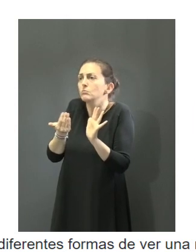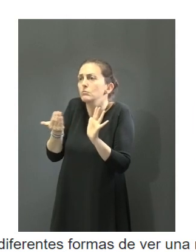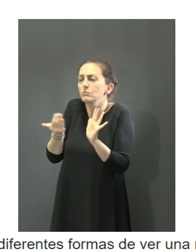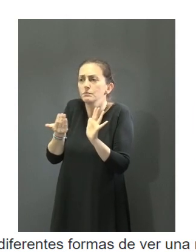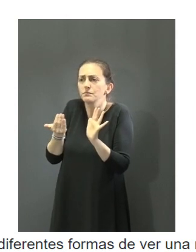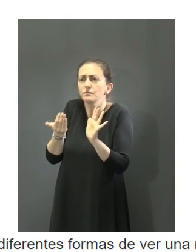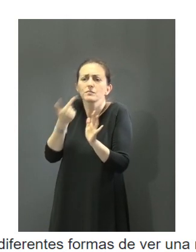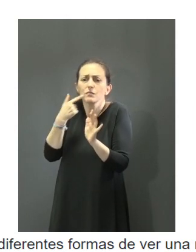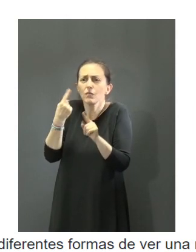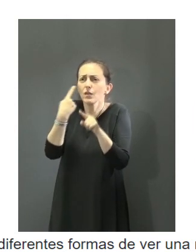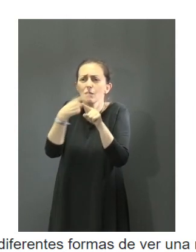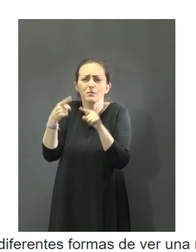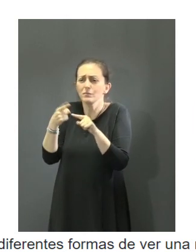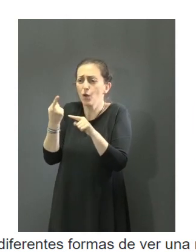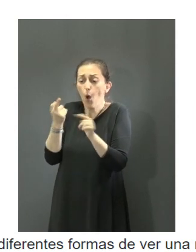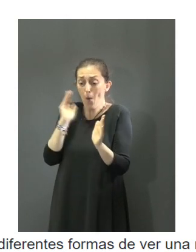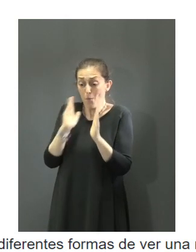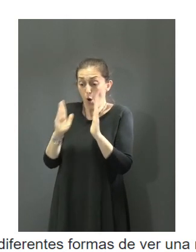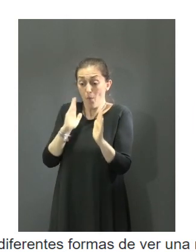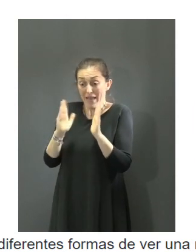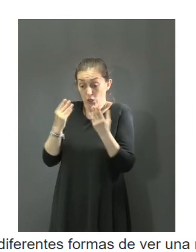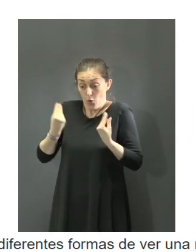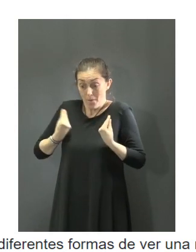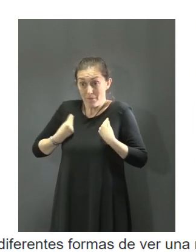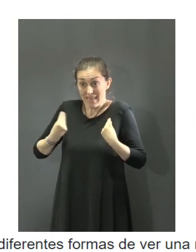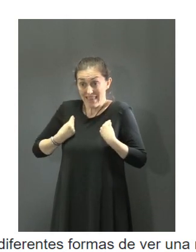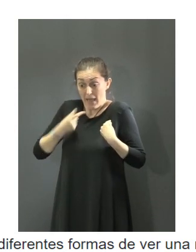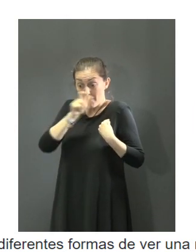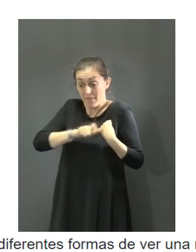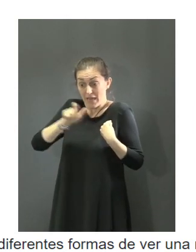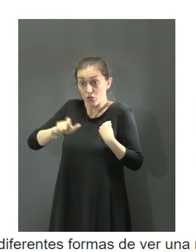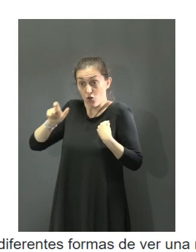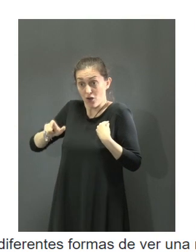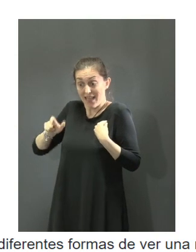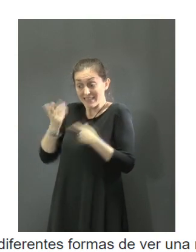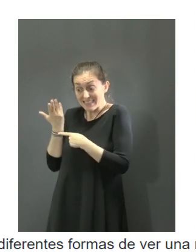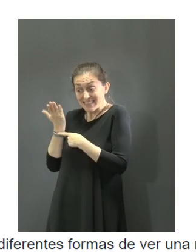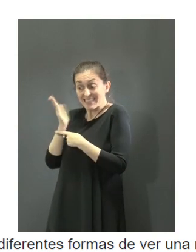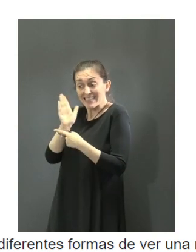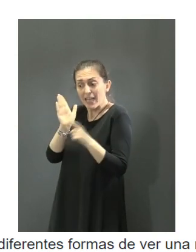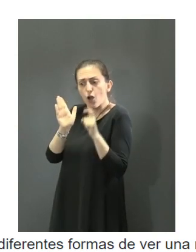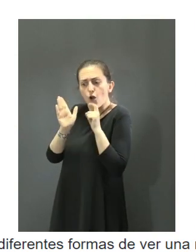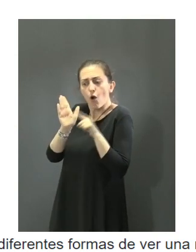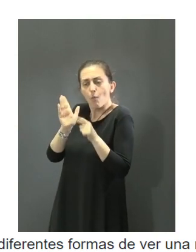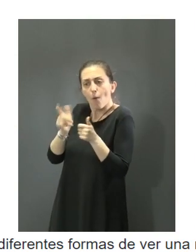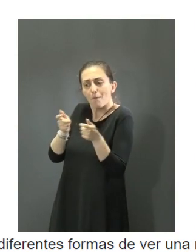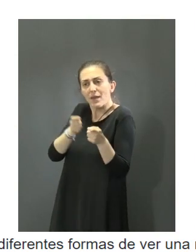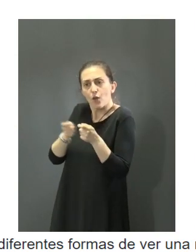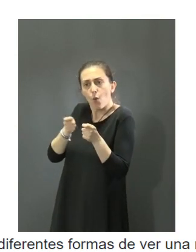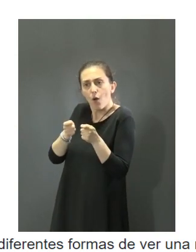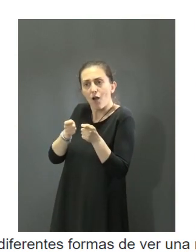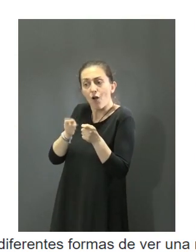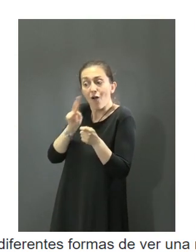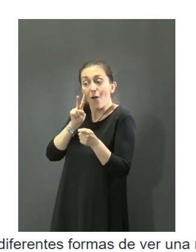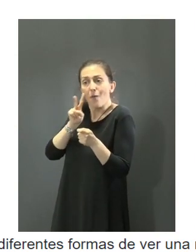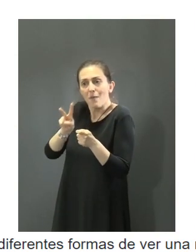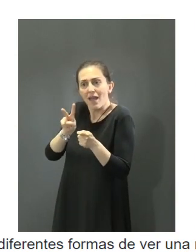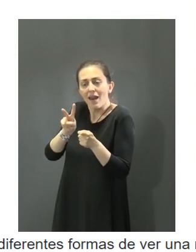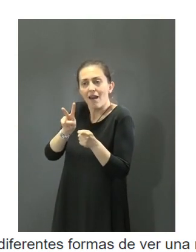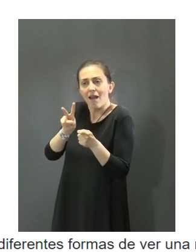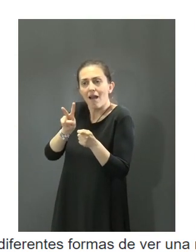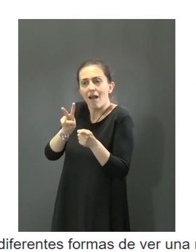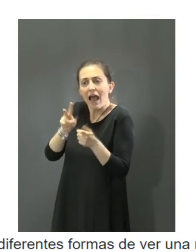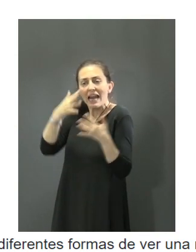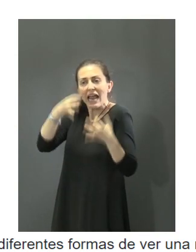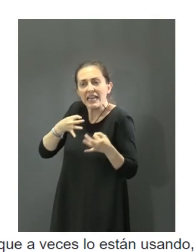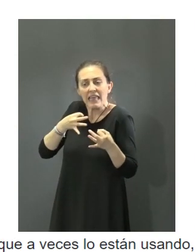cómo determinados momentos vitales de las personas a través del videojuego, y puedas ver tú